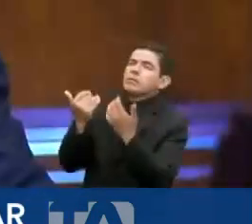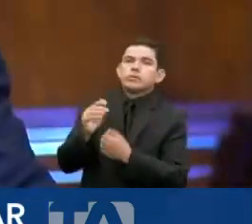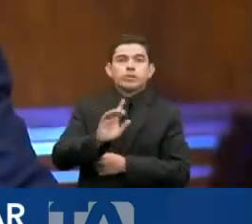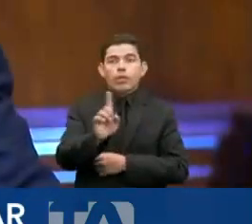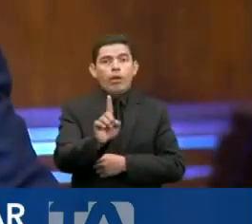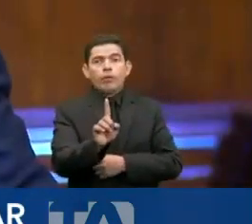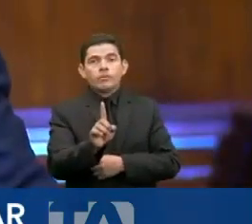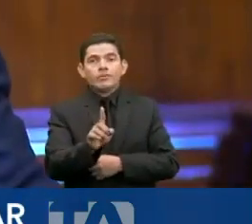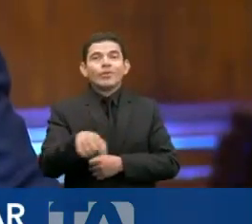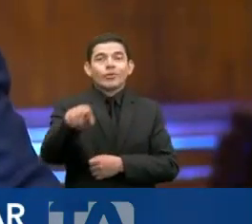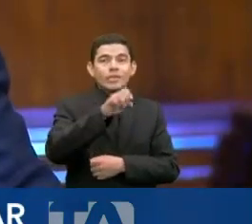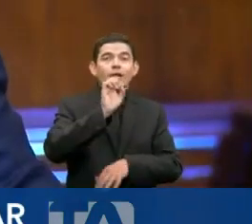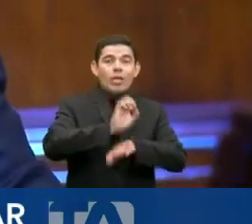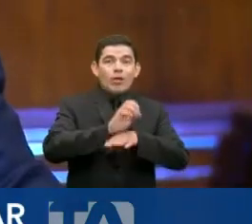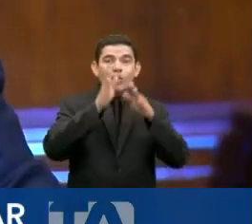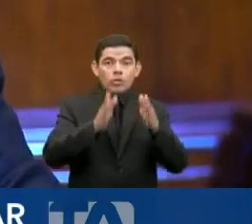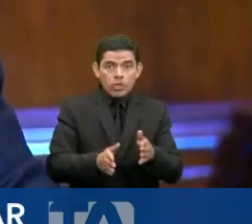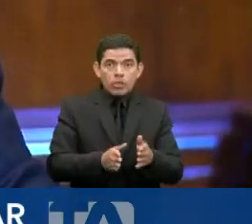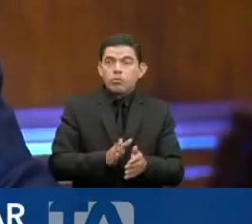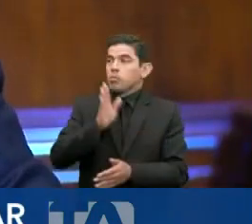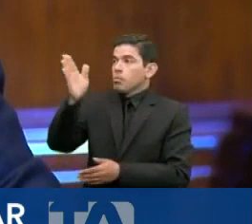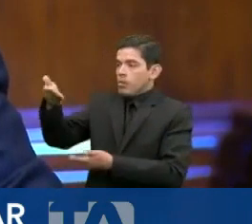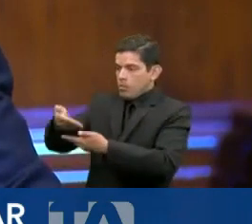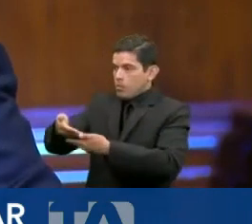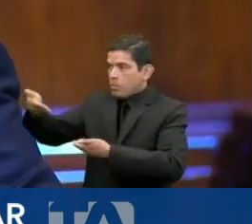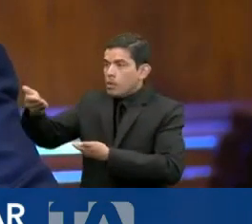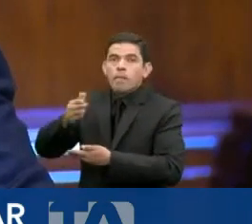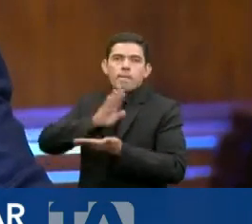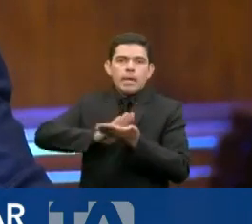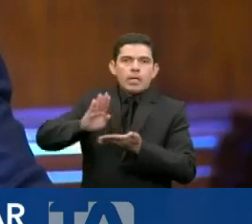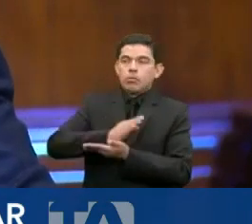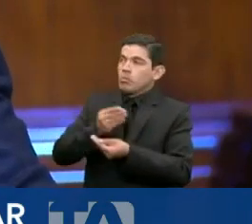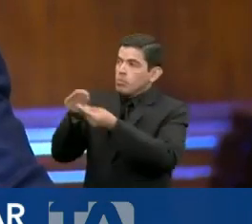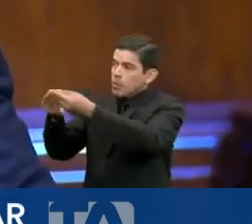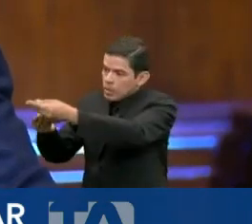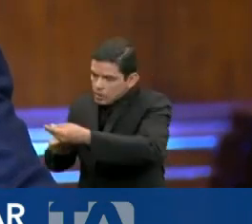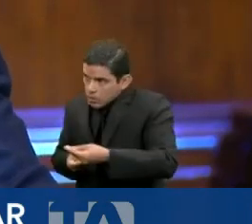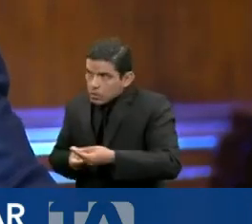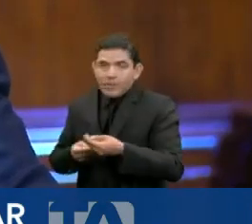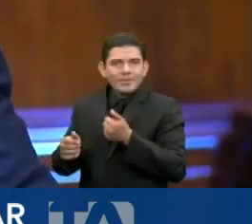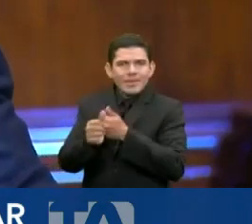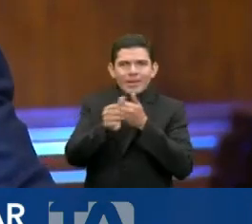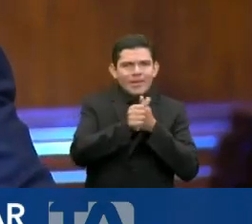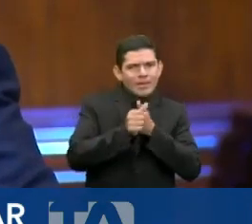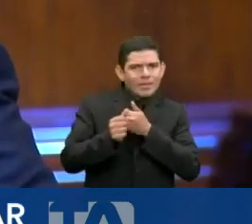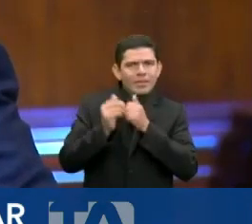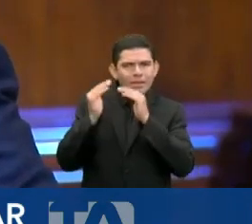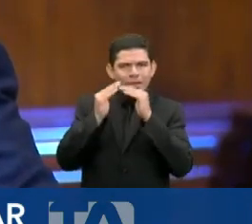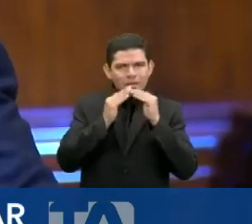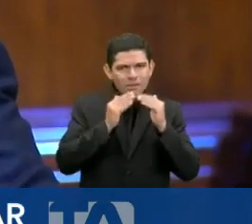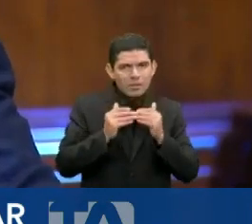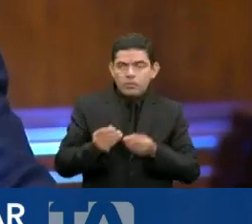Los ecuatorianos retirarán gratuitamente en sus barrios, lo más cerca posible de sus